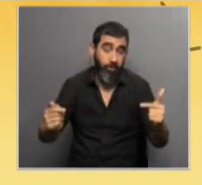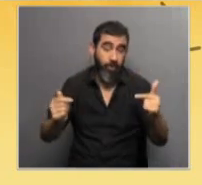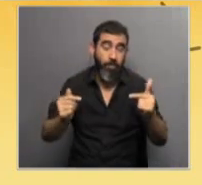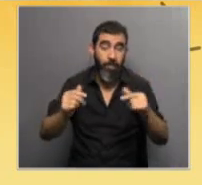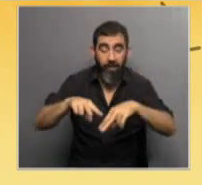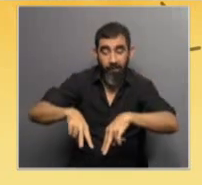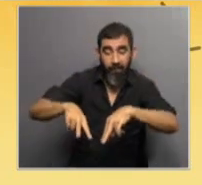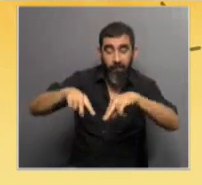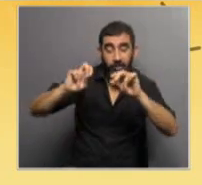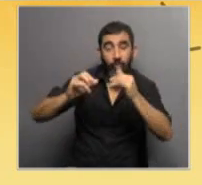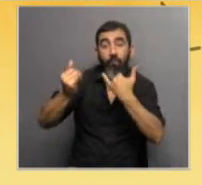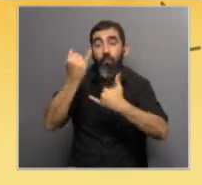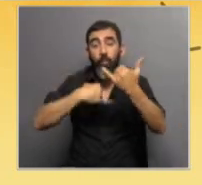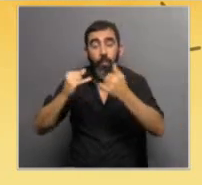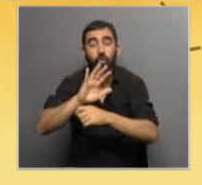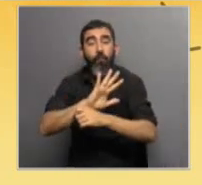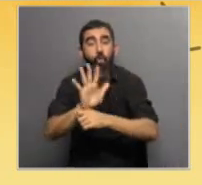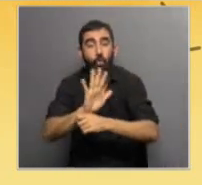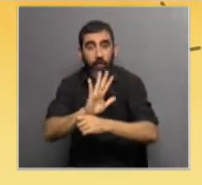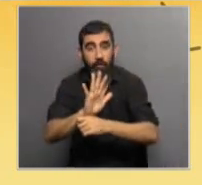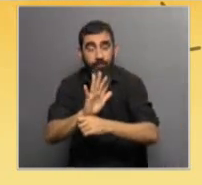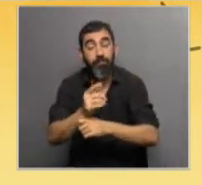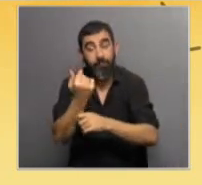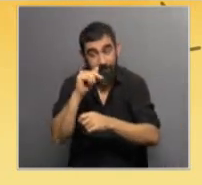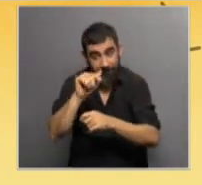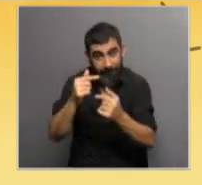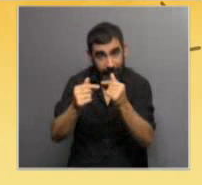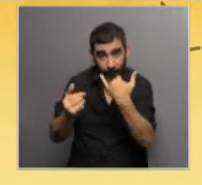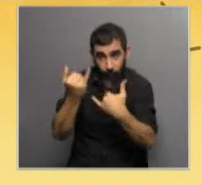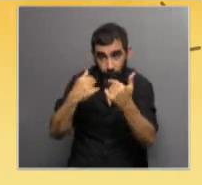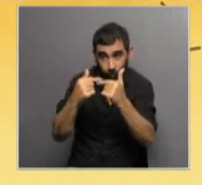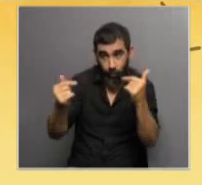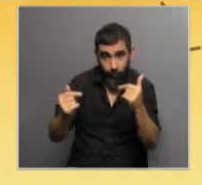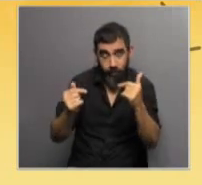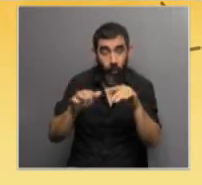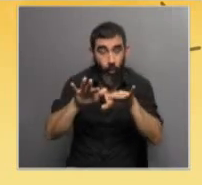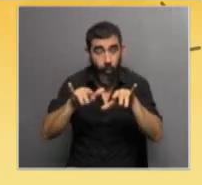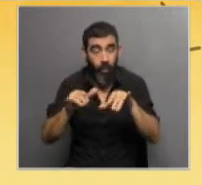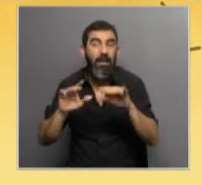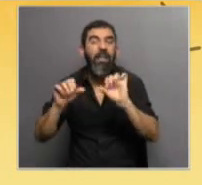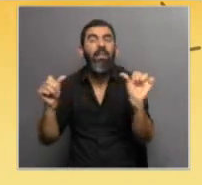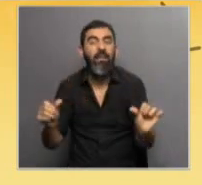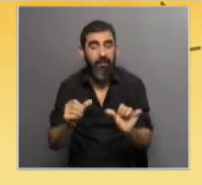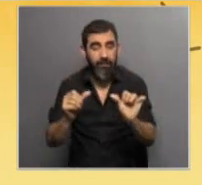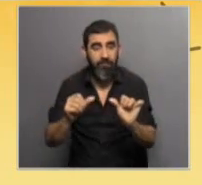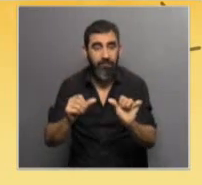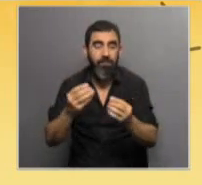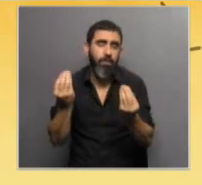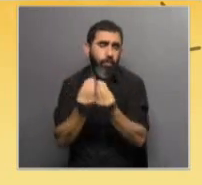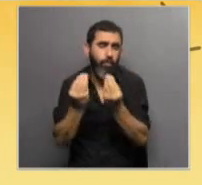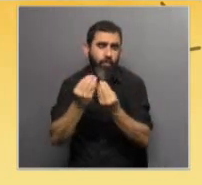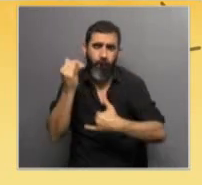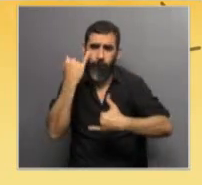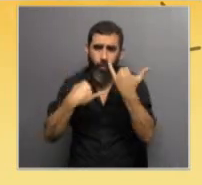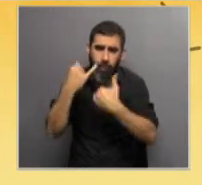el análisis y el estudio de información biológica entonces con eso con esas herramientas computacionales lo que se hace es analizar una gran cantidad de